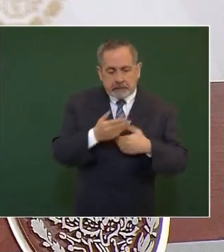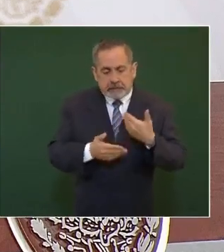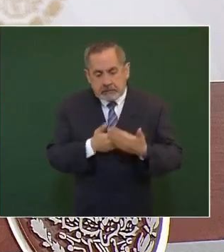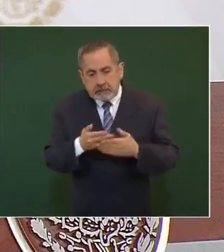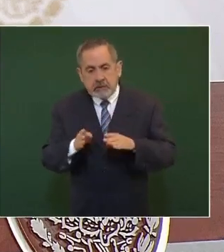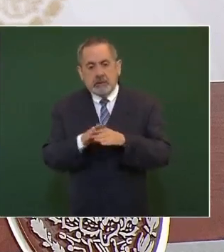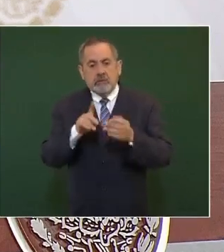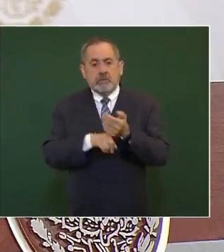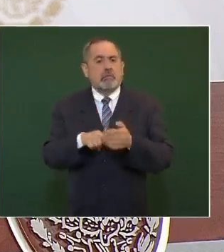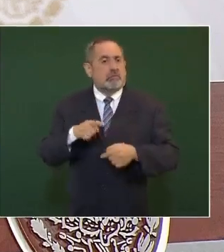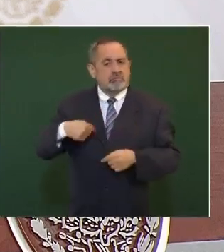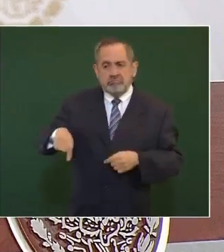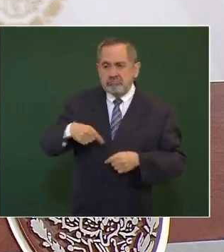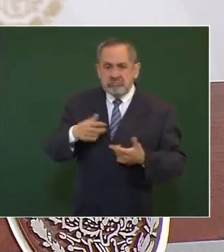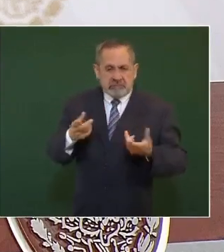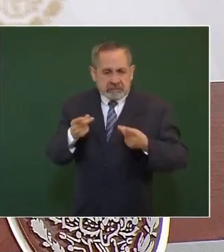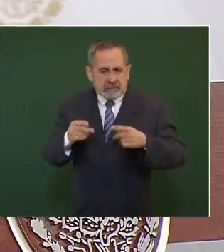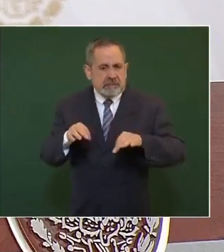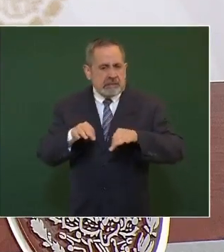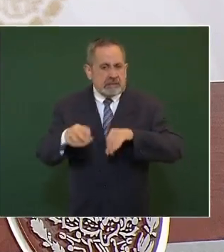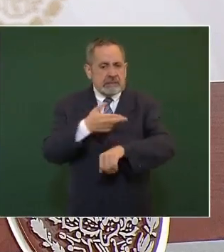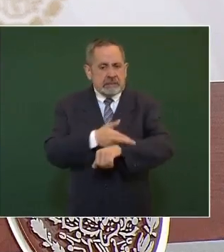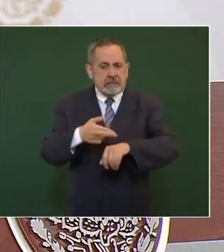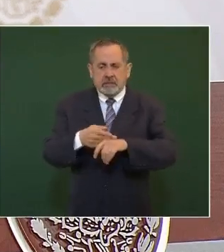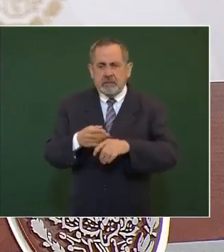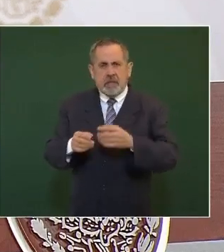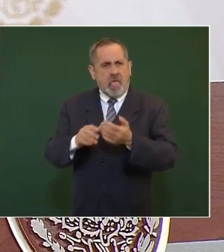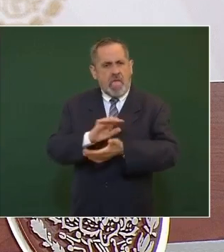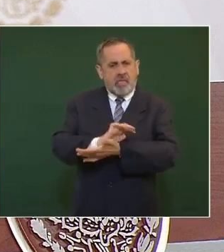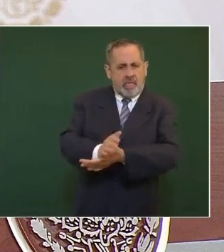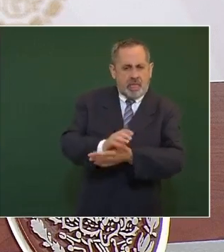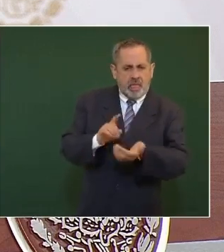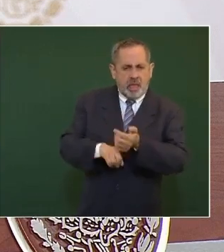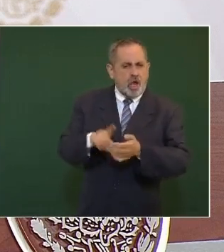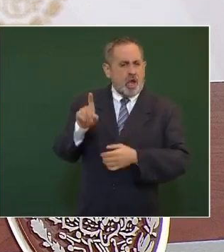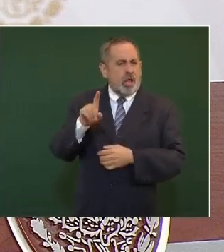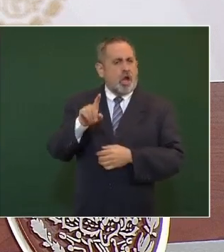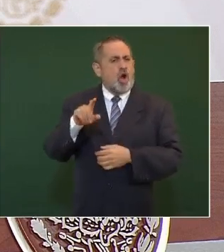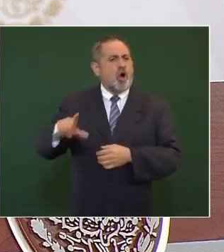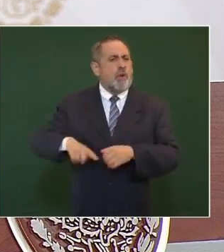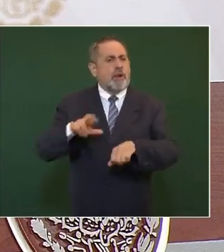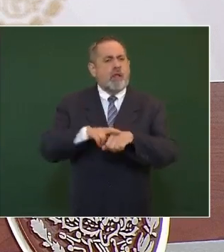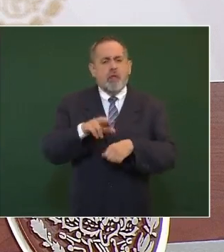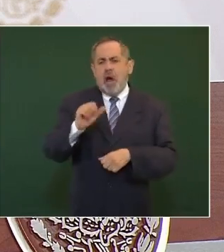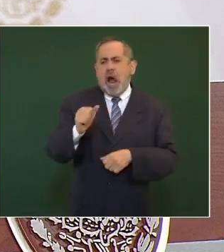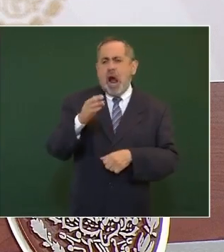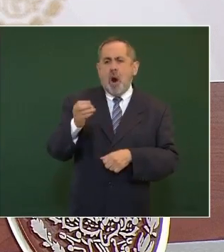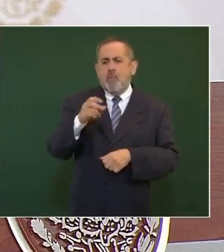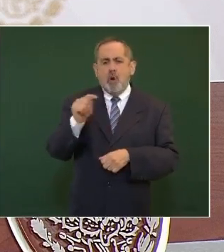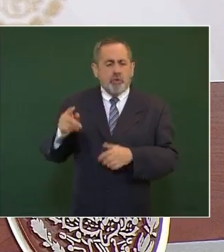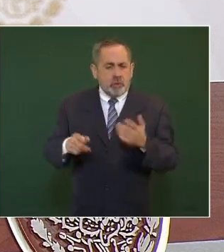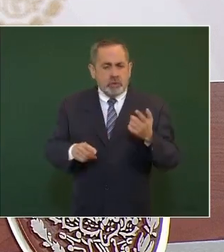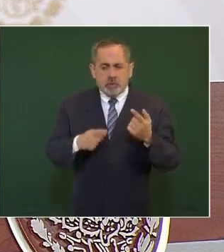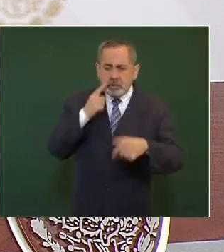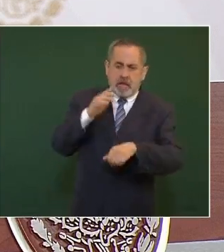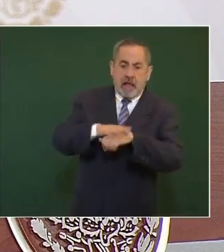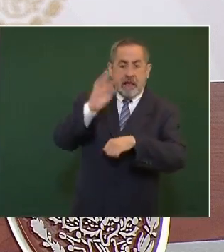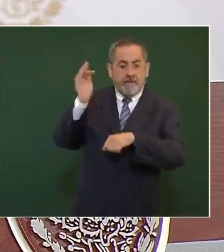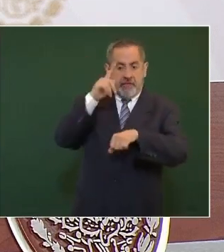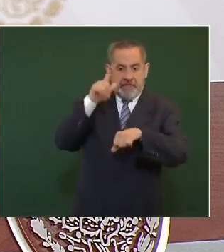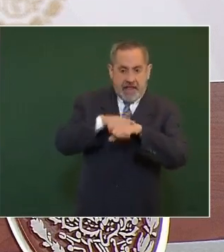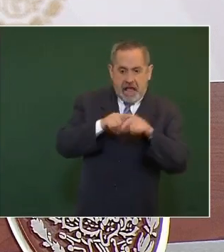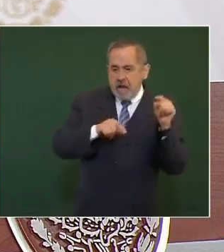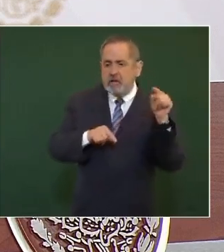preciso a las acciones realmente discriminatorias del gobernador Abbott y por lo tanto ellos le dan seguimiento a nivel federal